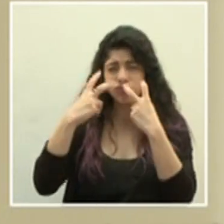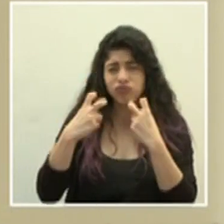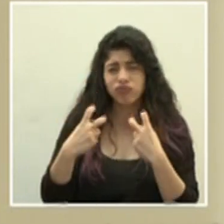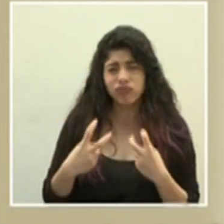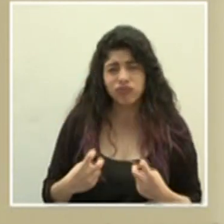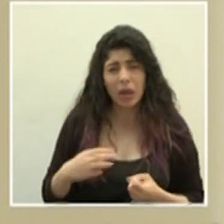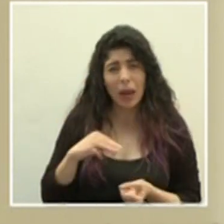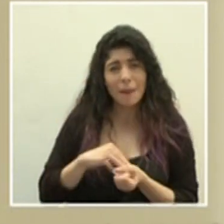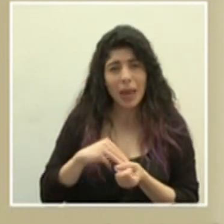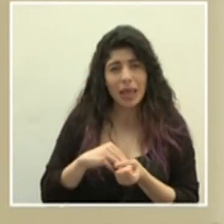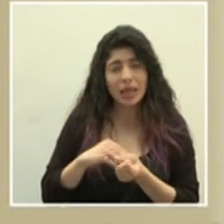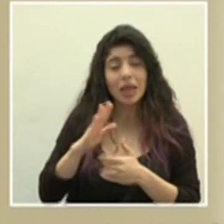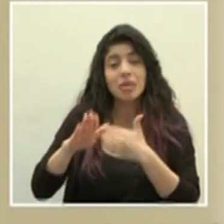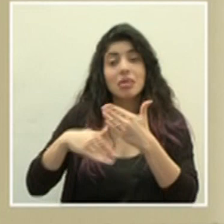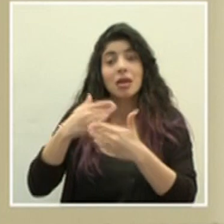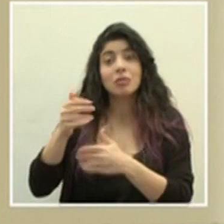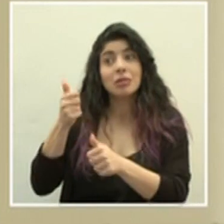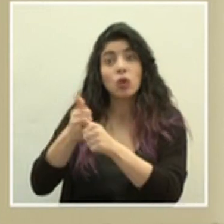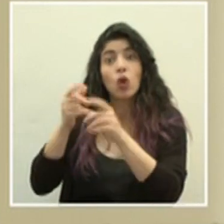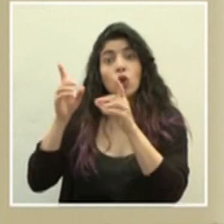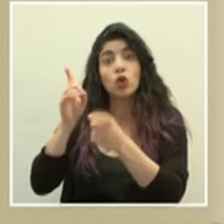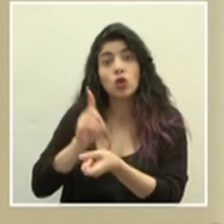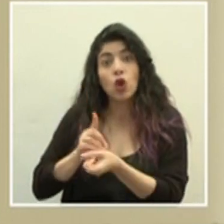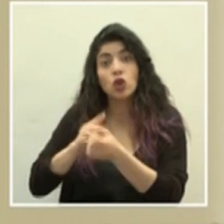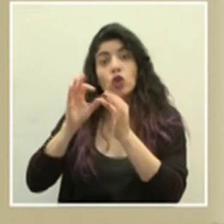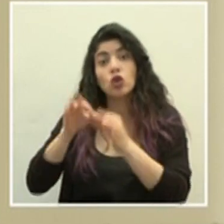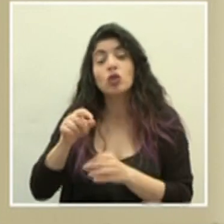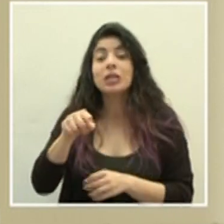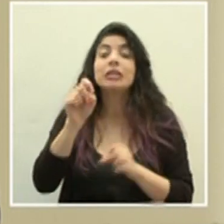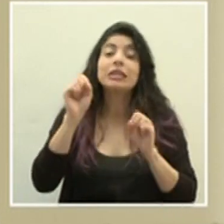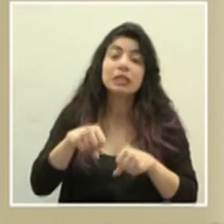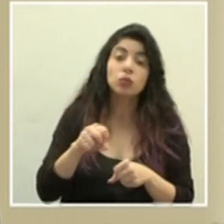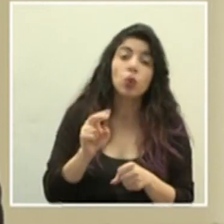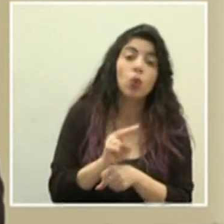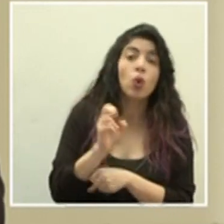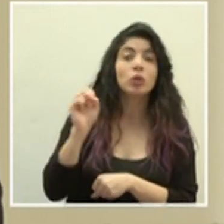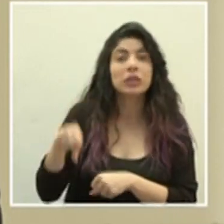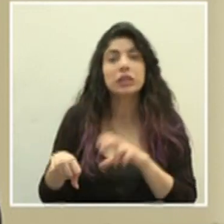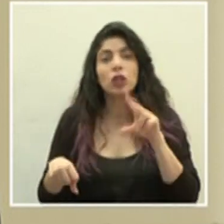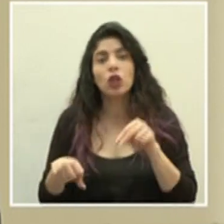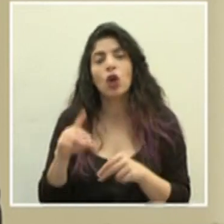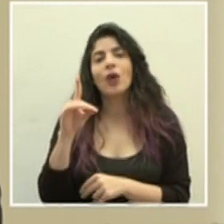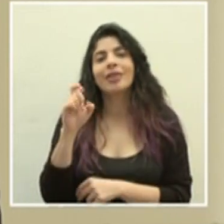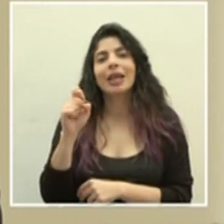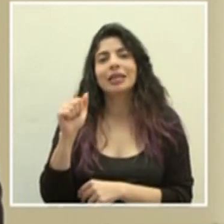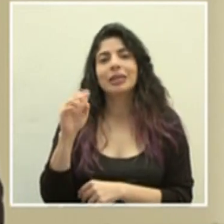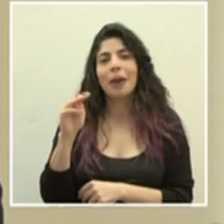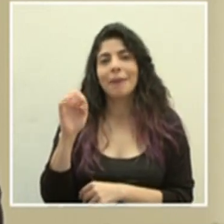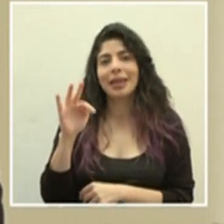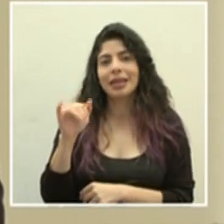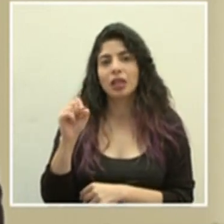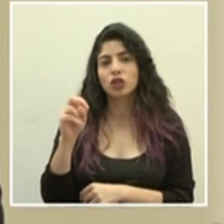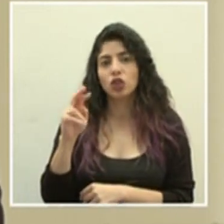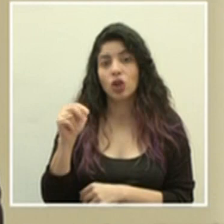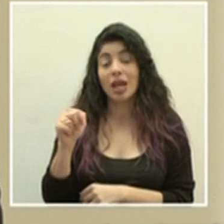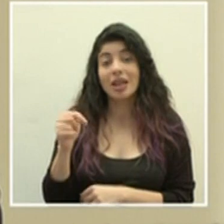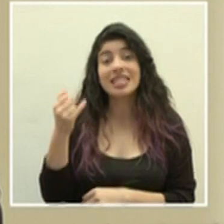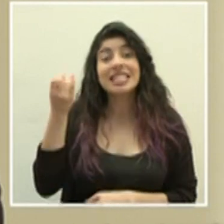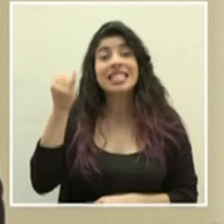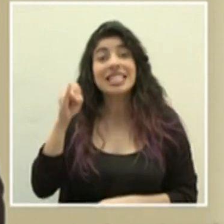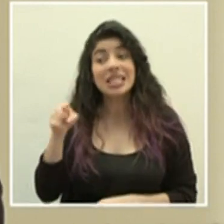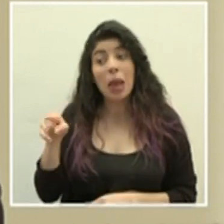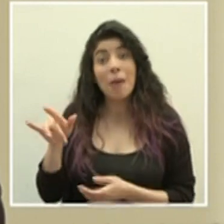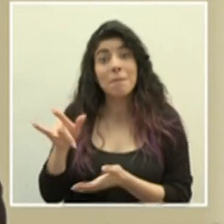valoración médica para ver justamente si se amerita o no el uso de la dexametasona. Insisto, este medicamento usado de la forma